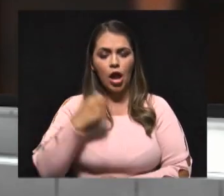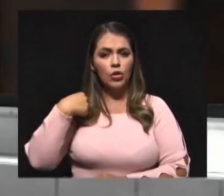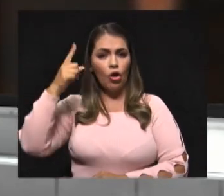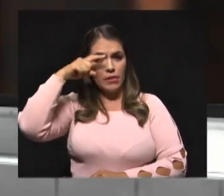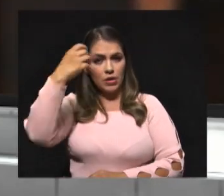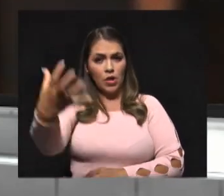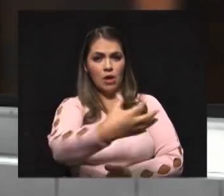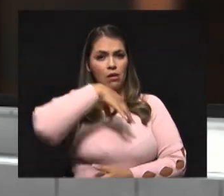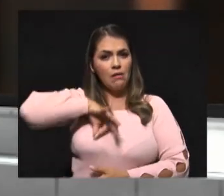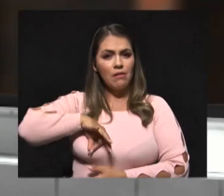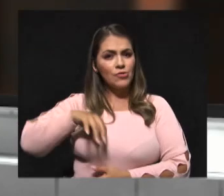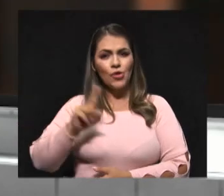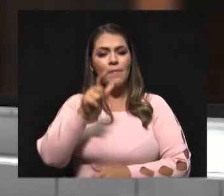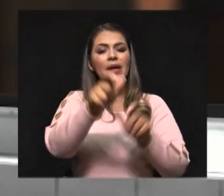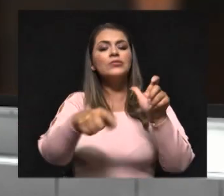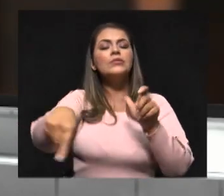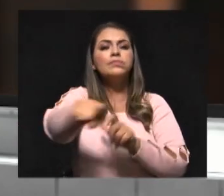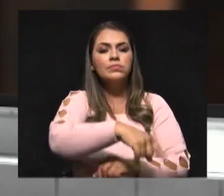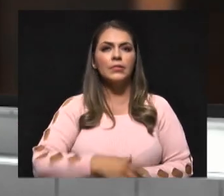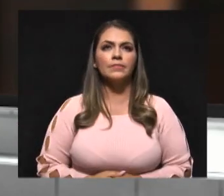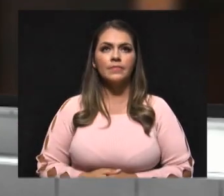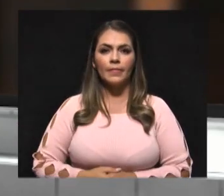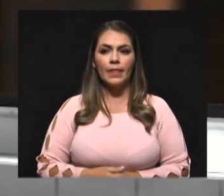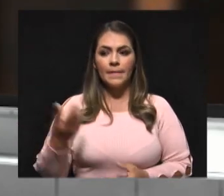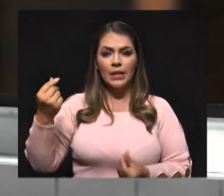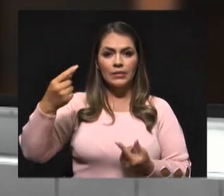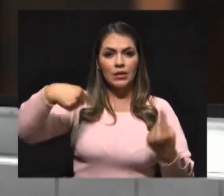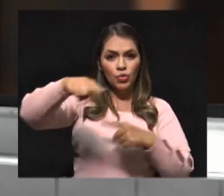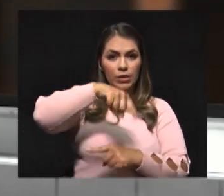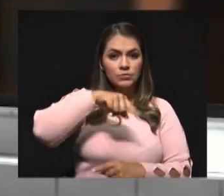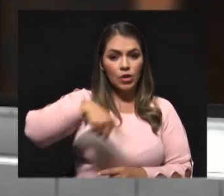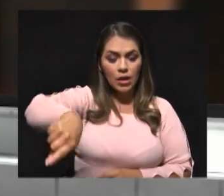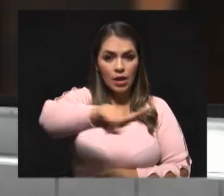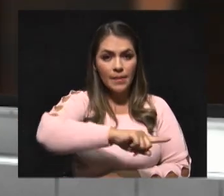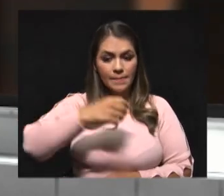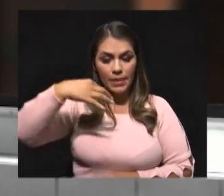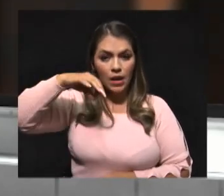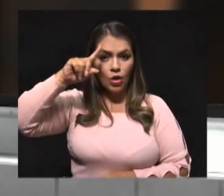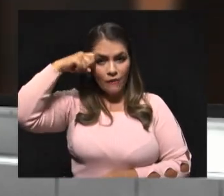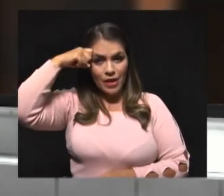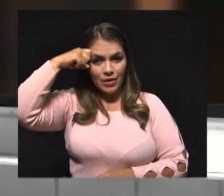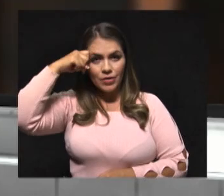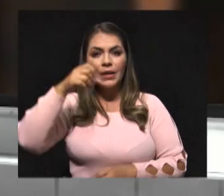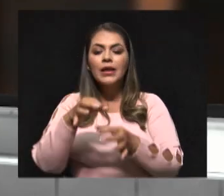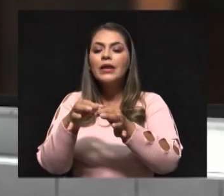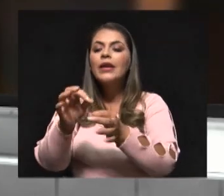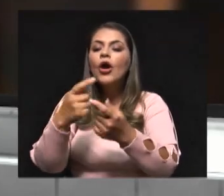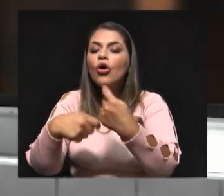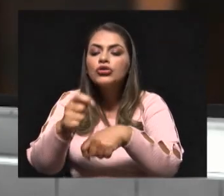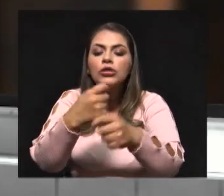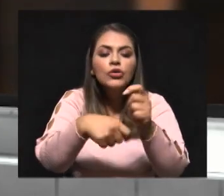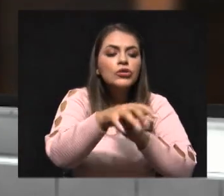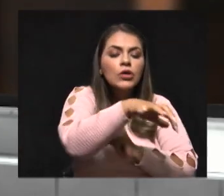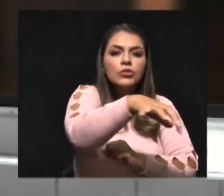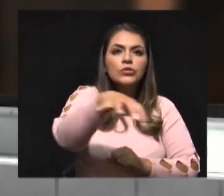gobiernos el dinero que deja el turismo no es para impuestos necesariamente es para los que tenemos negocios pequeños que hacemos y